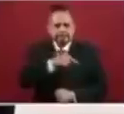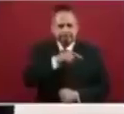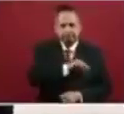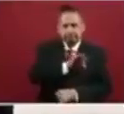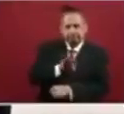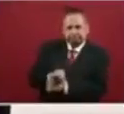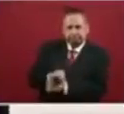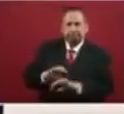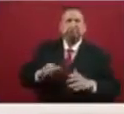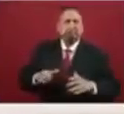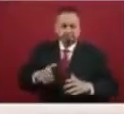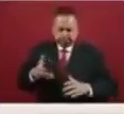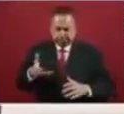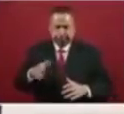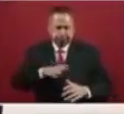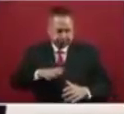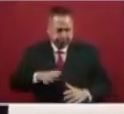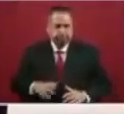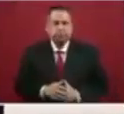Todo esto